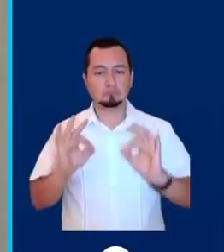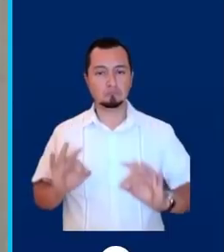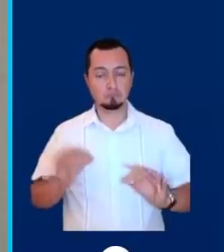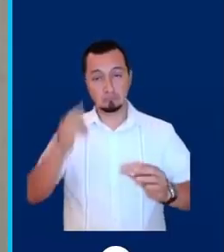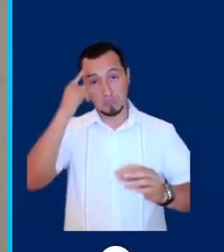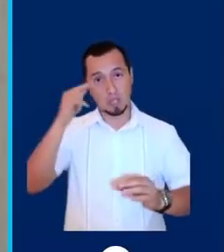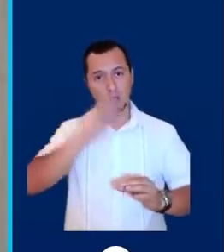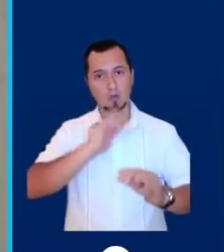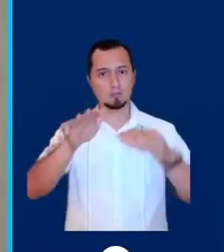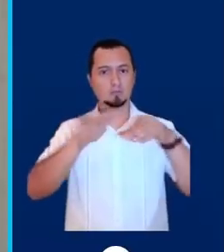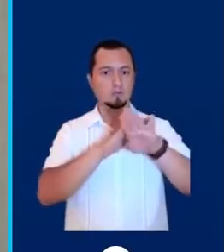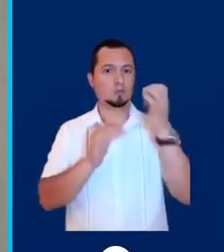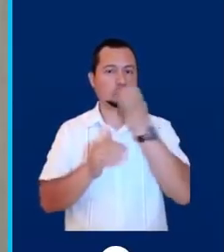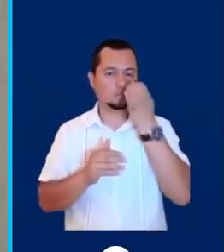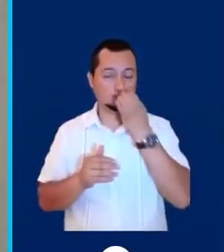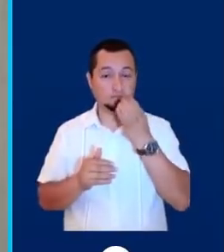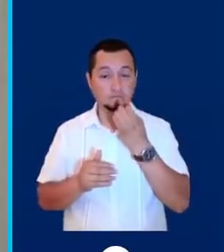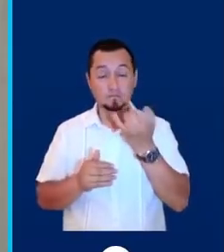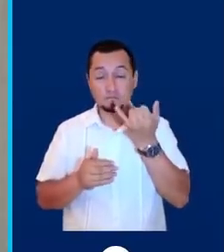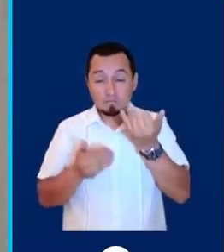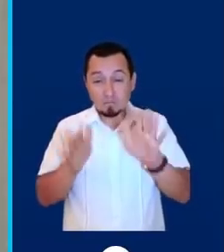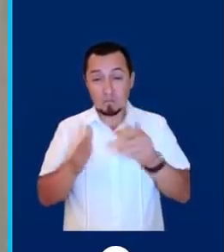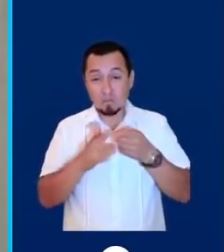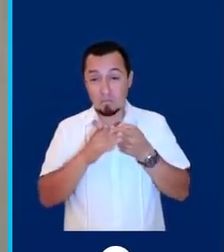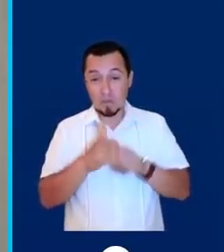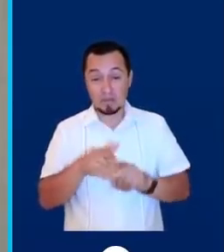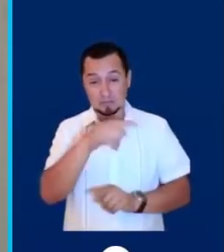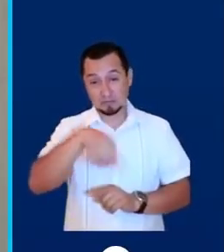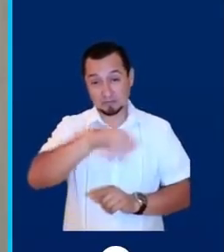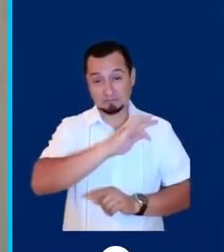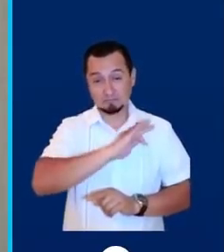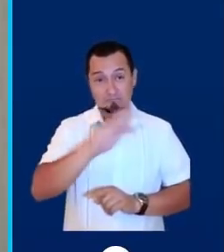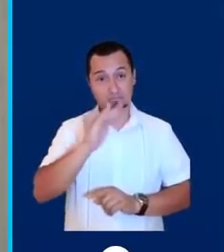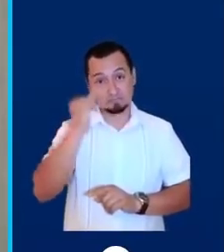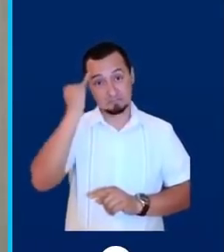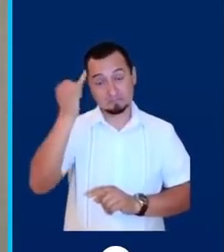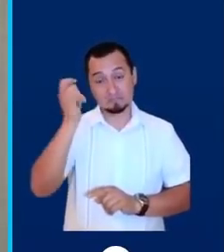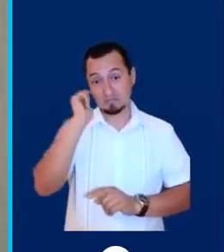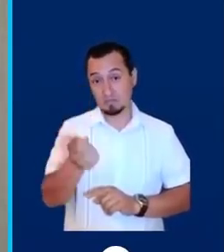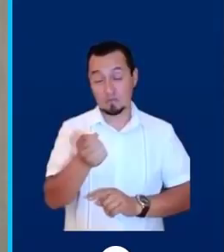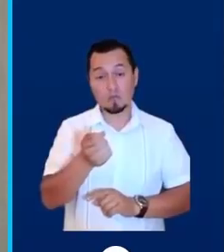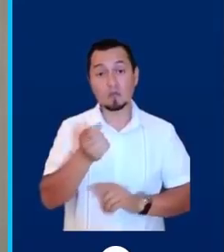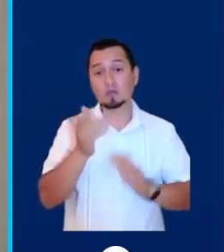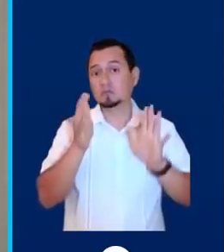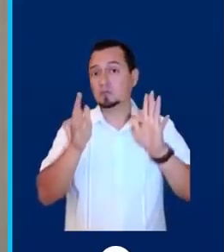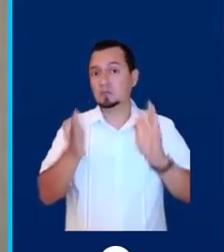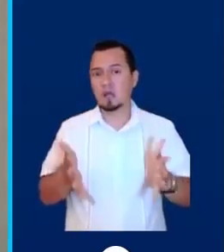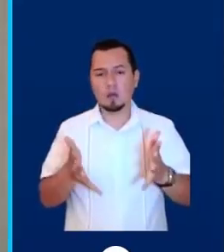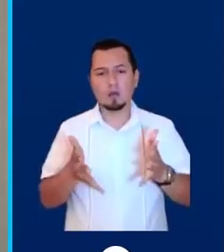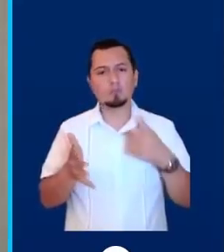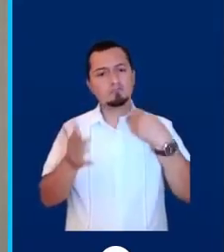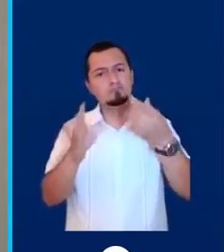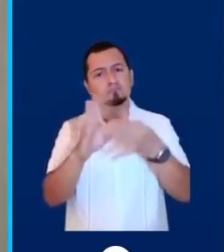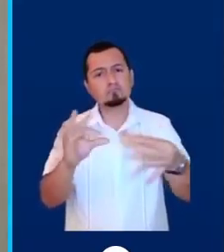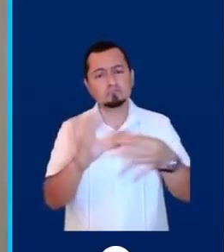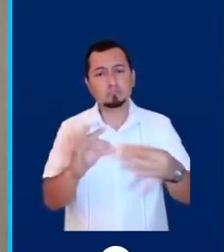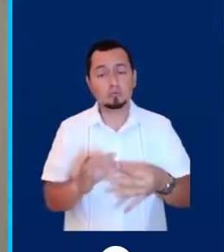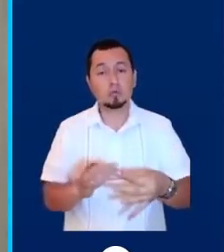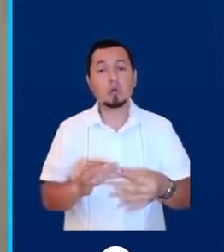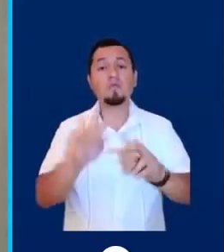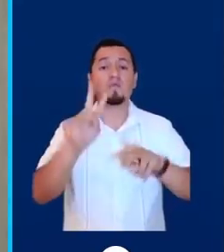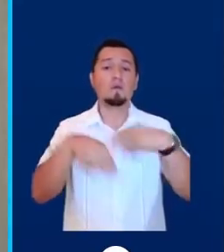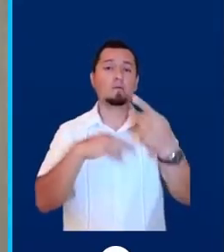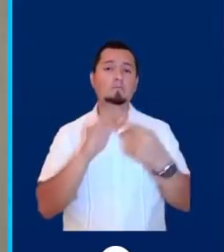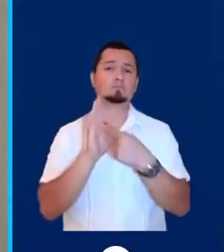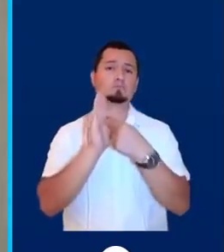mejor manera posible. A partir de estas premisas que ya hemos explicado, vamos a